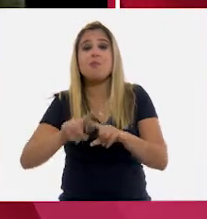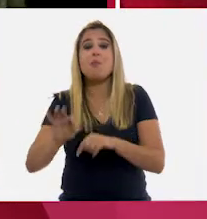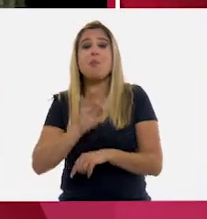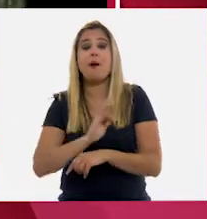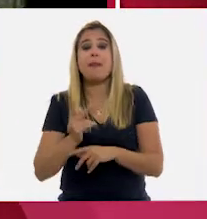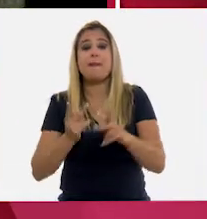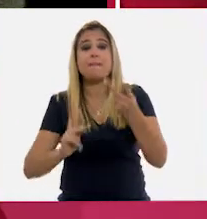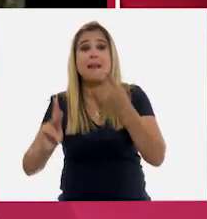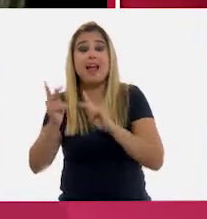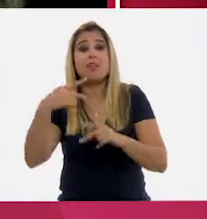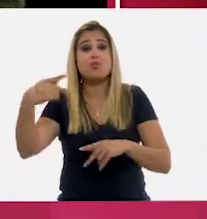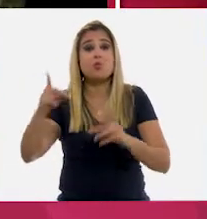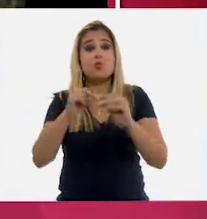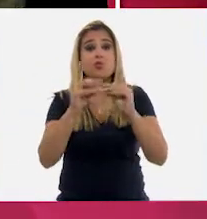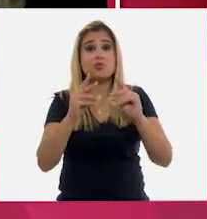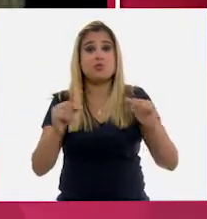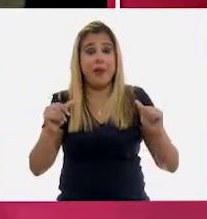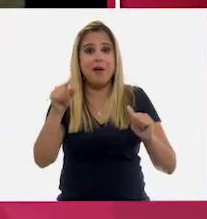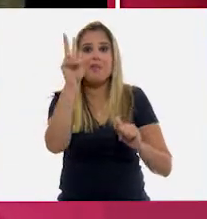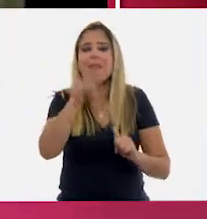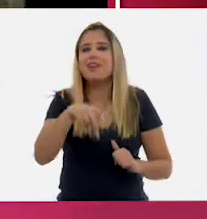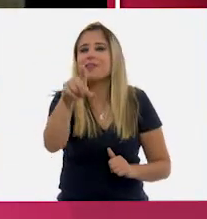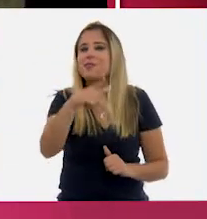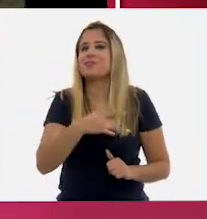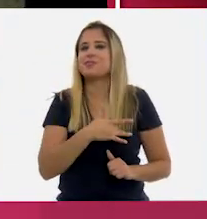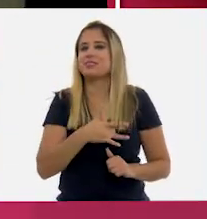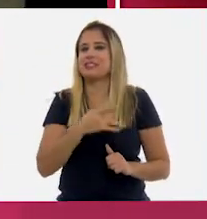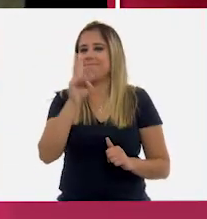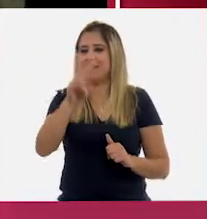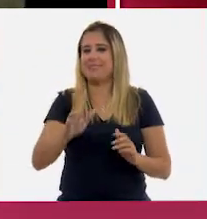las plantas del desierto. Te vas a sorprender.